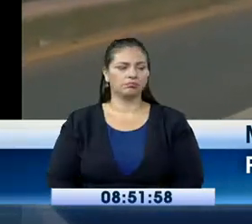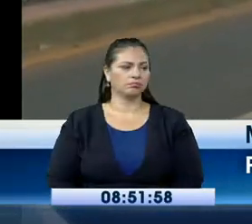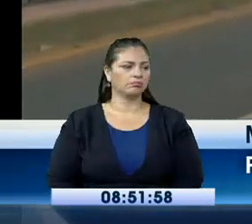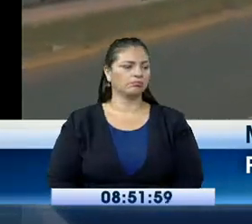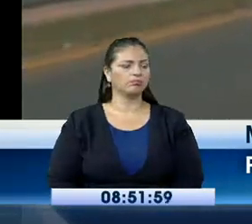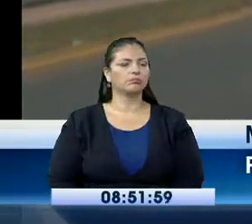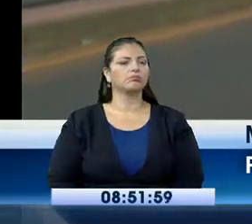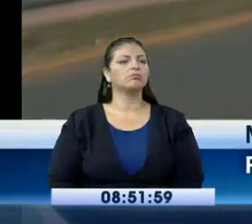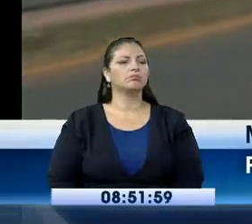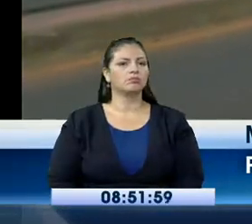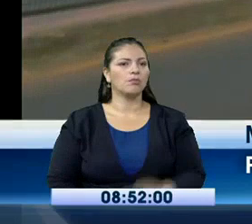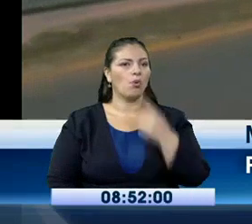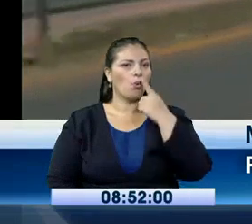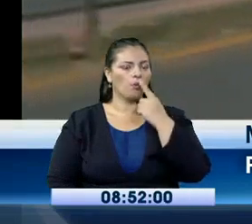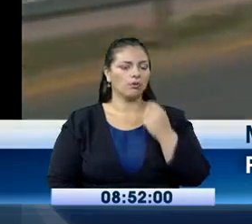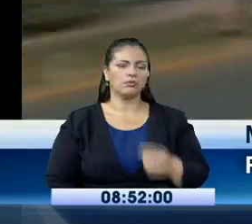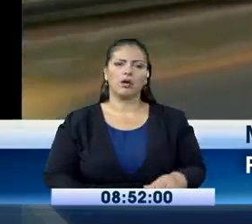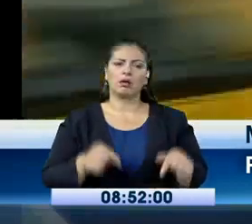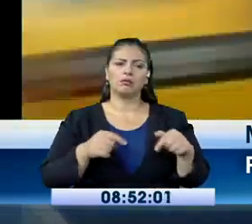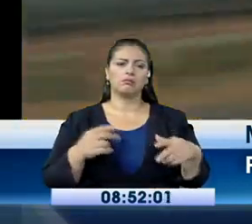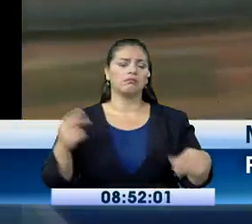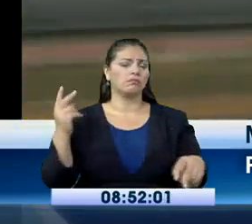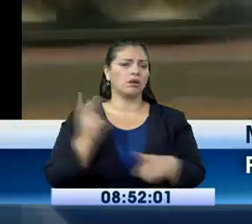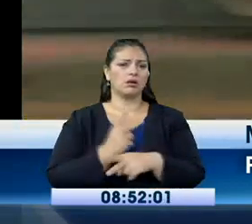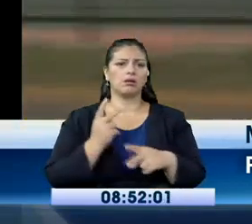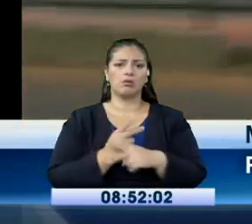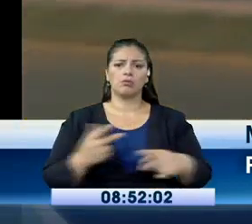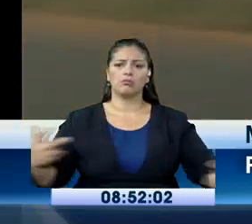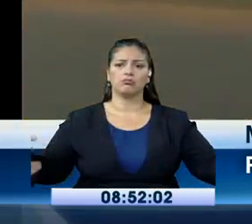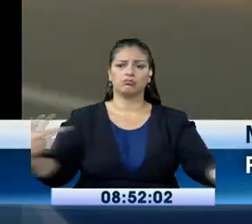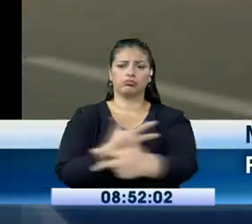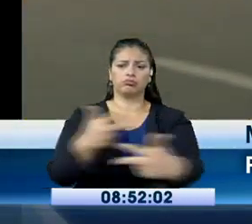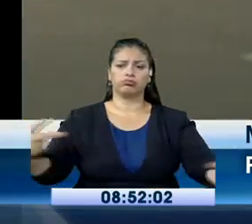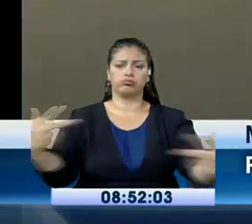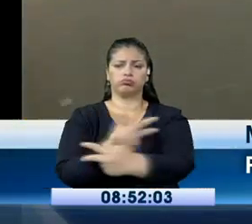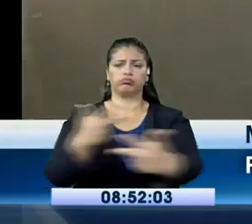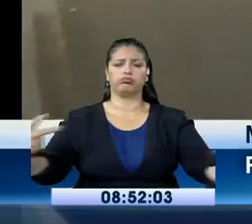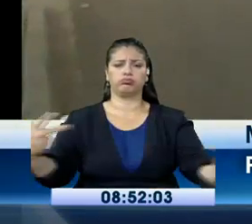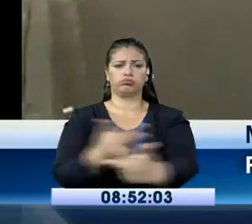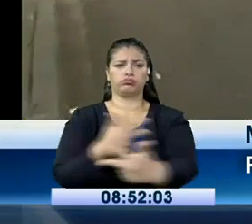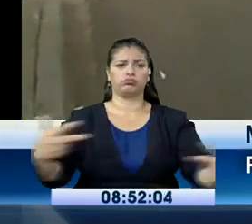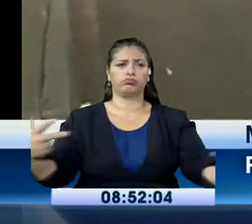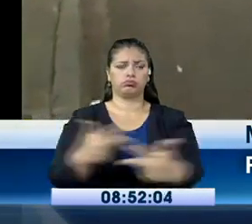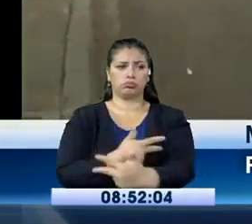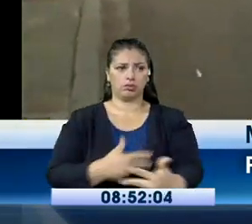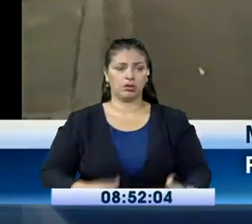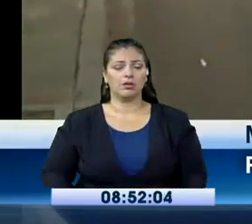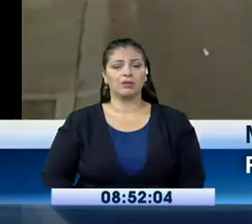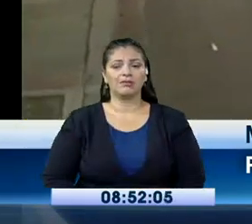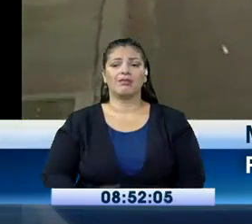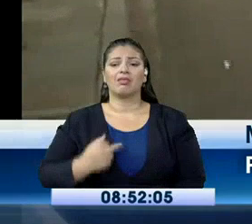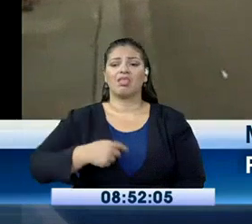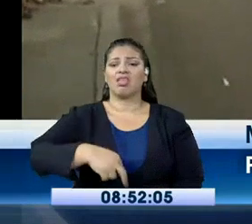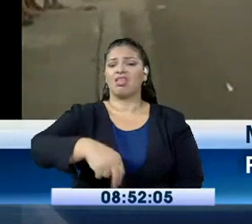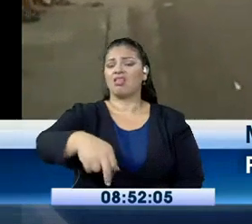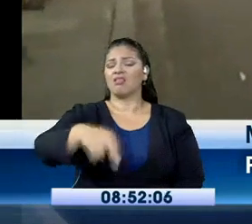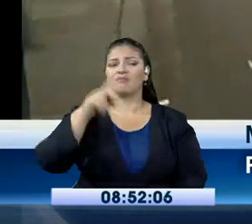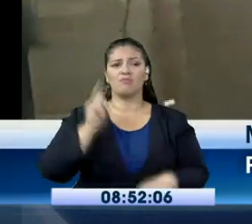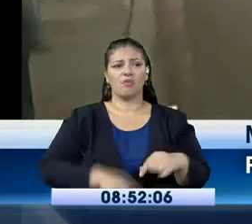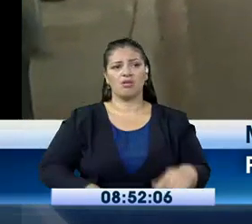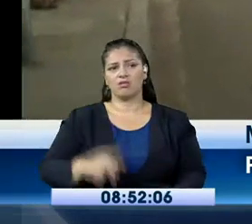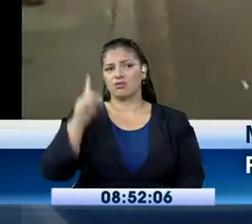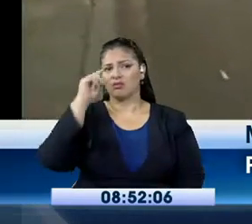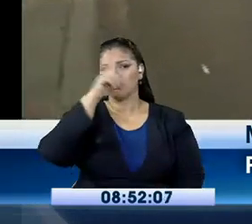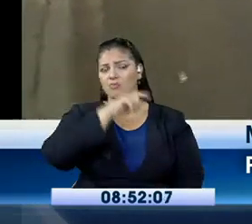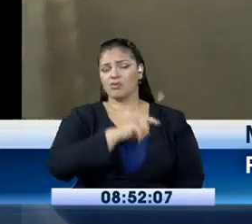Los carros vienen de viadísimo aquí en la esquina. Uno puede pasar. Cuando era allá, uno pasaba con más tranquilidad que era al frente allá. Mientras que aquí es un